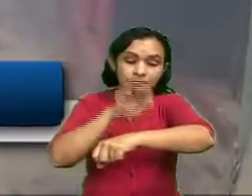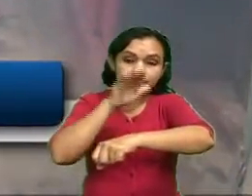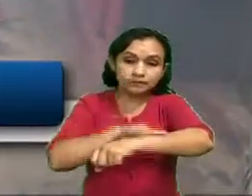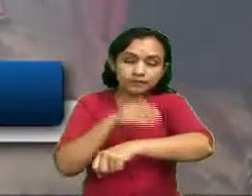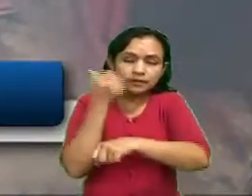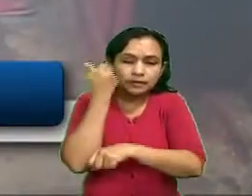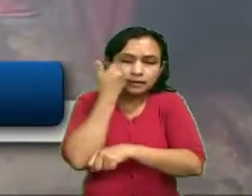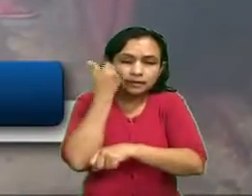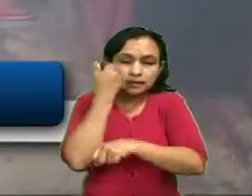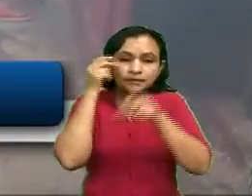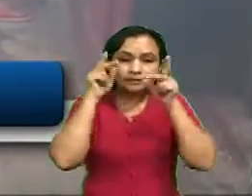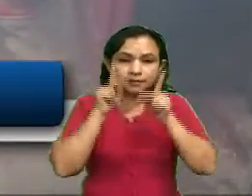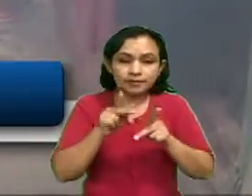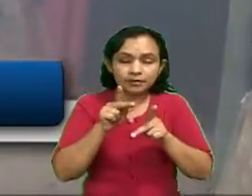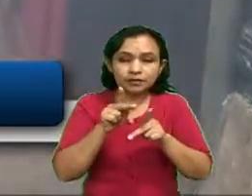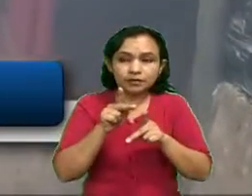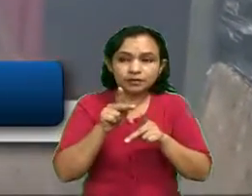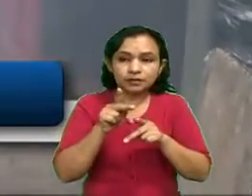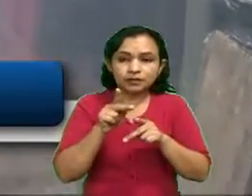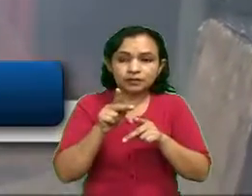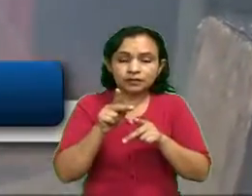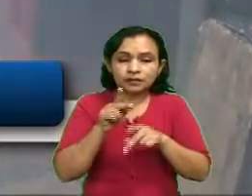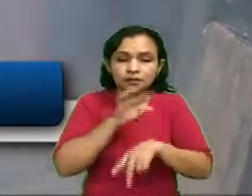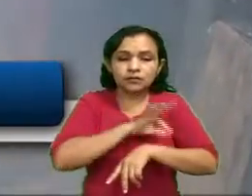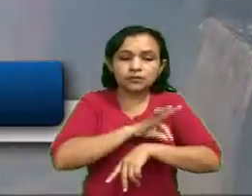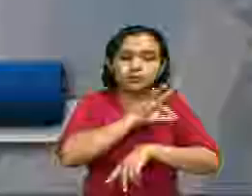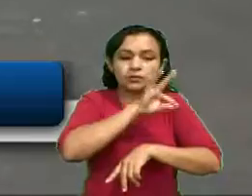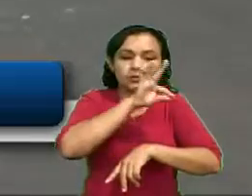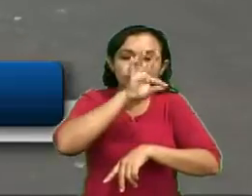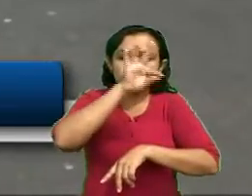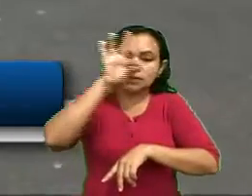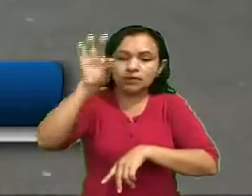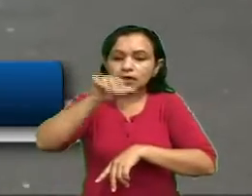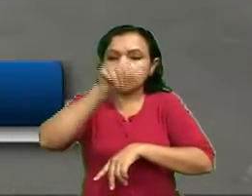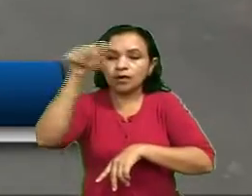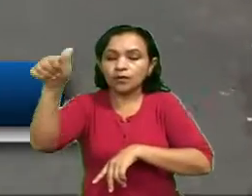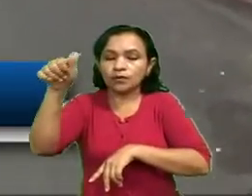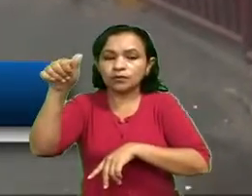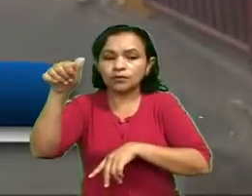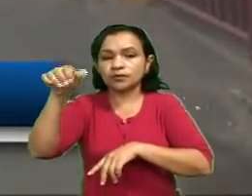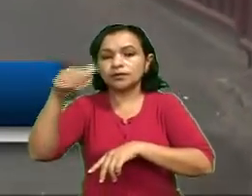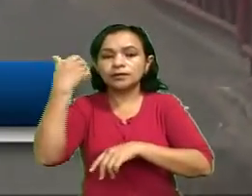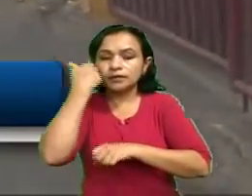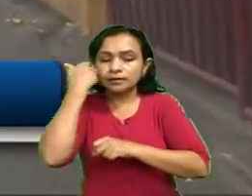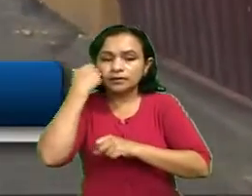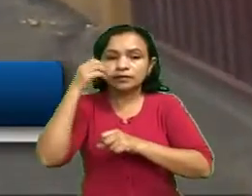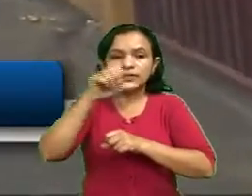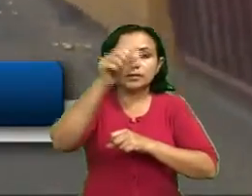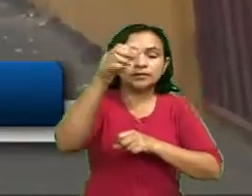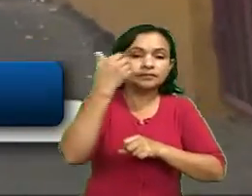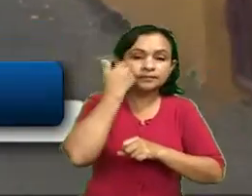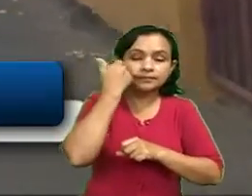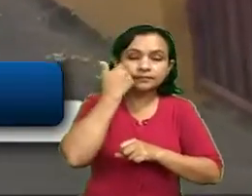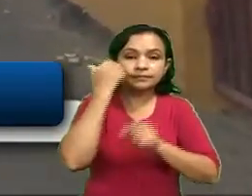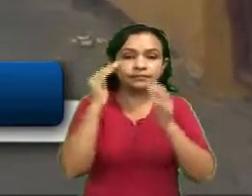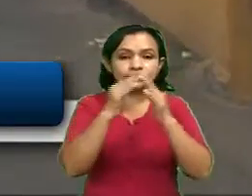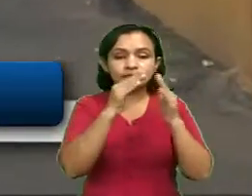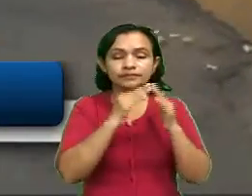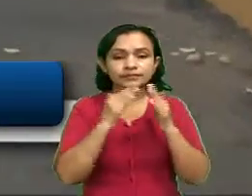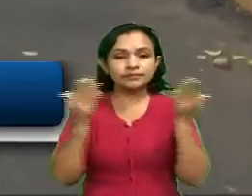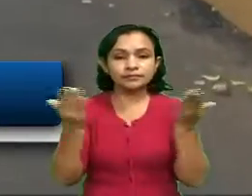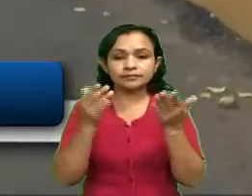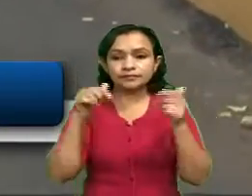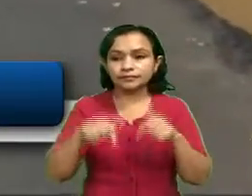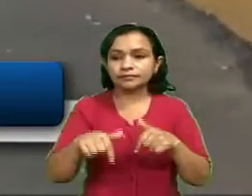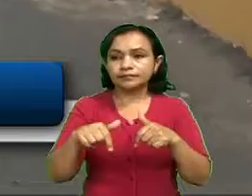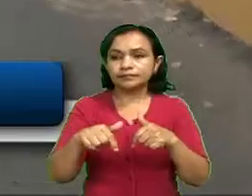enfermedad, ¿cuánto es el contorno que ese animalito viaja a raíz de esa casa o a este lugar, por